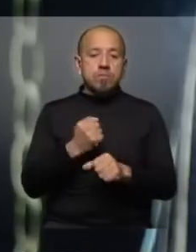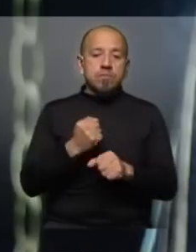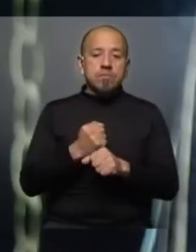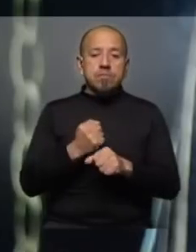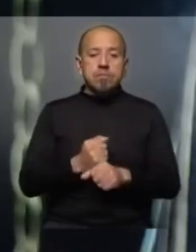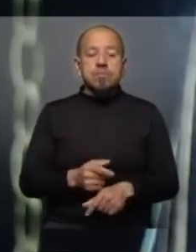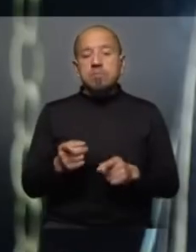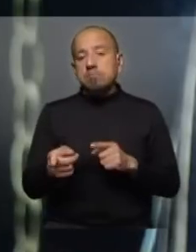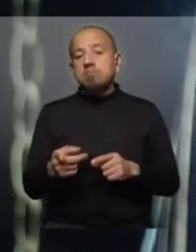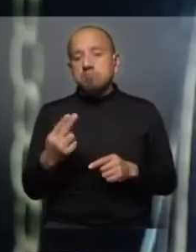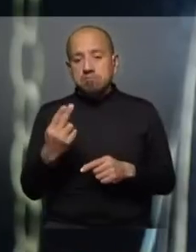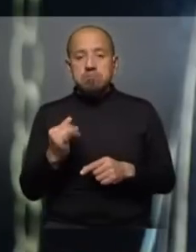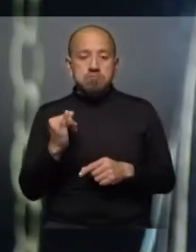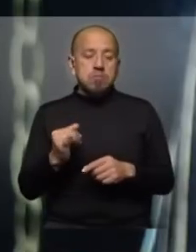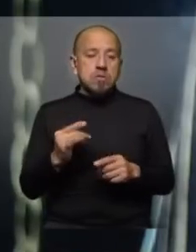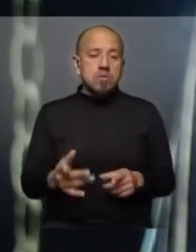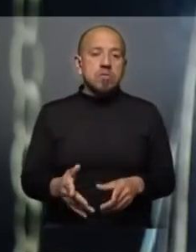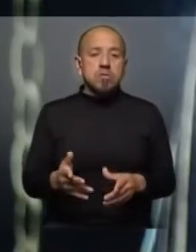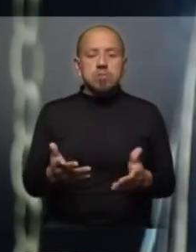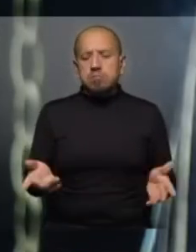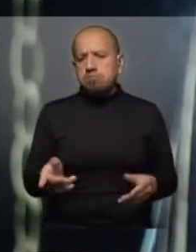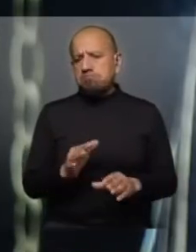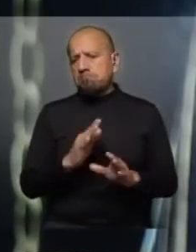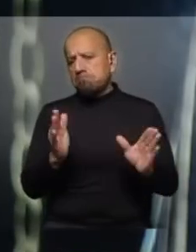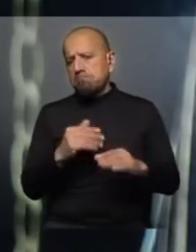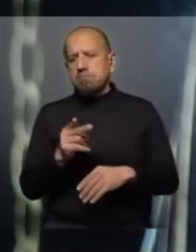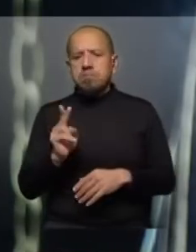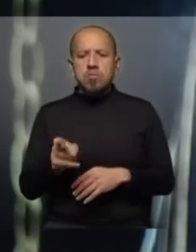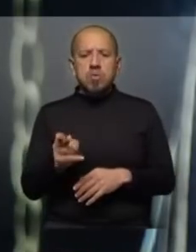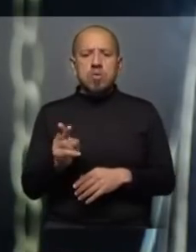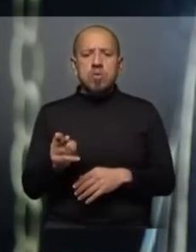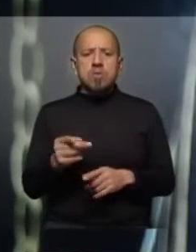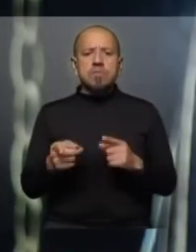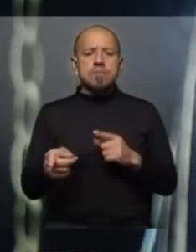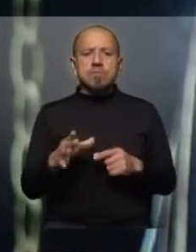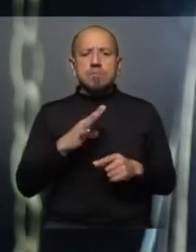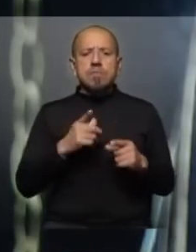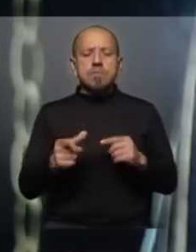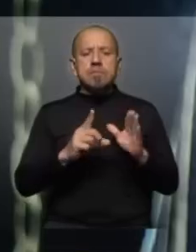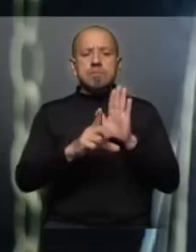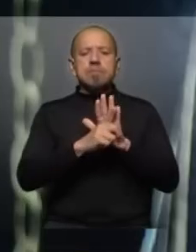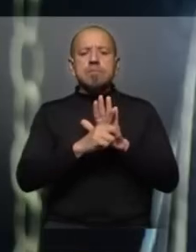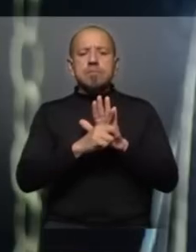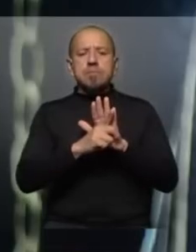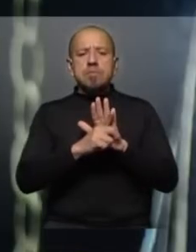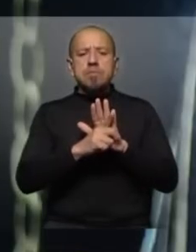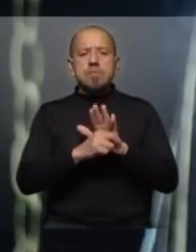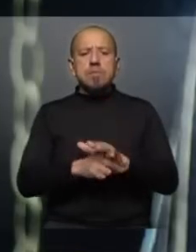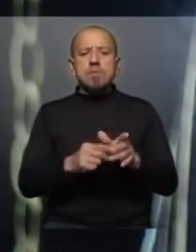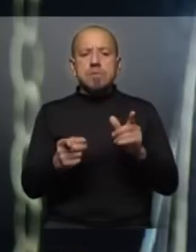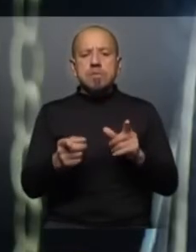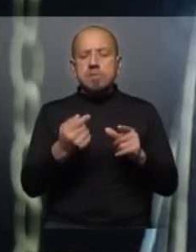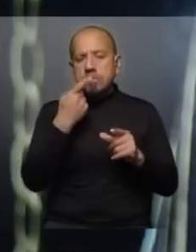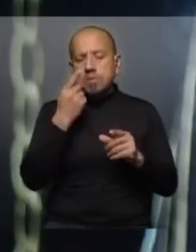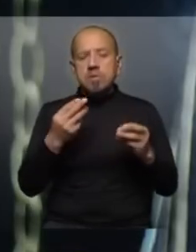sea lícito eh Y que no se le puede prohibir salvo restricciones que se establezcan por ley y por por razones de interés